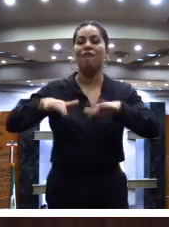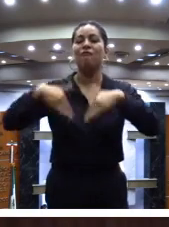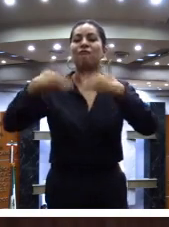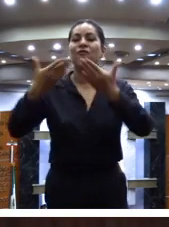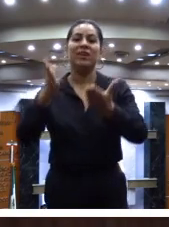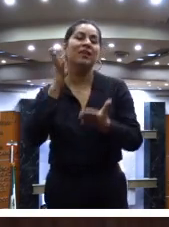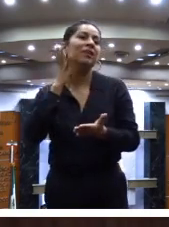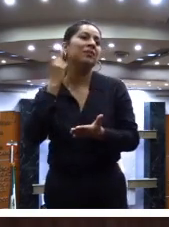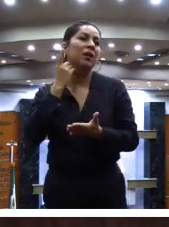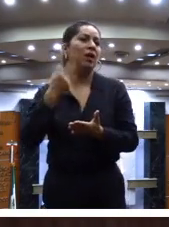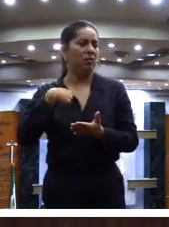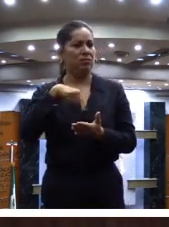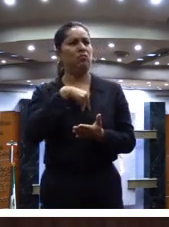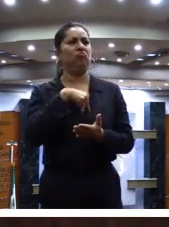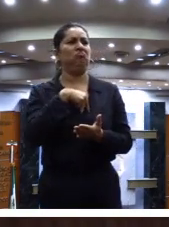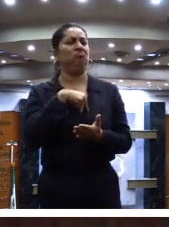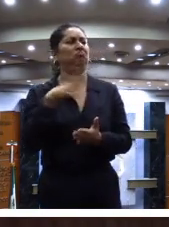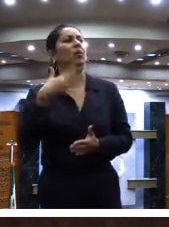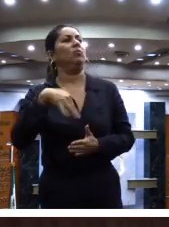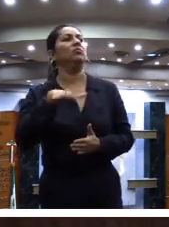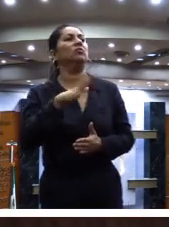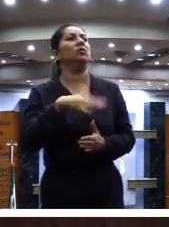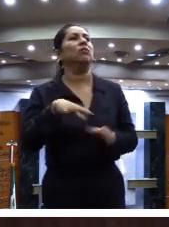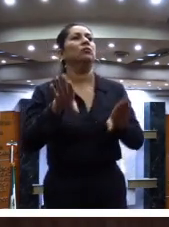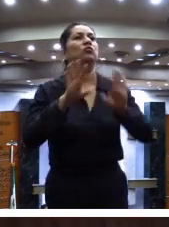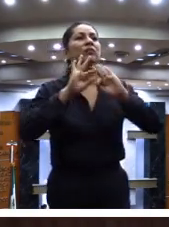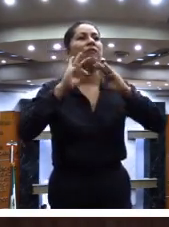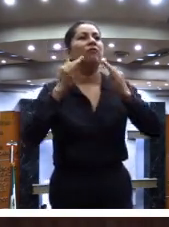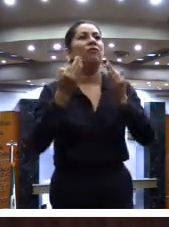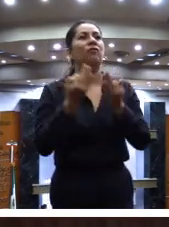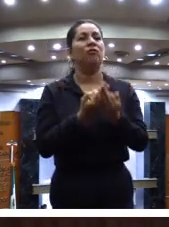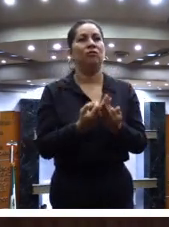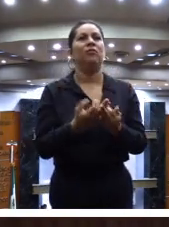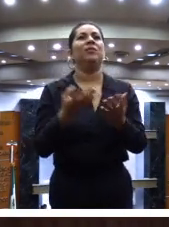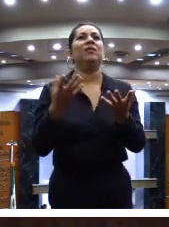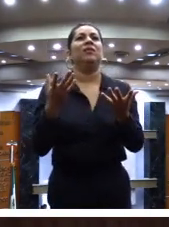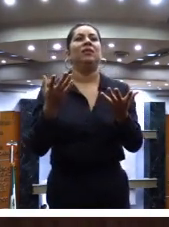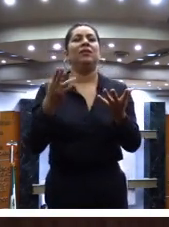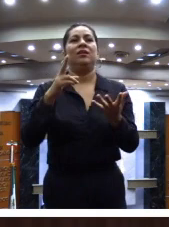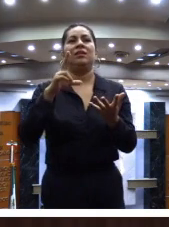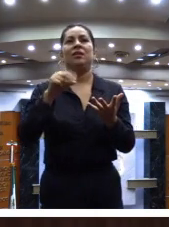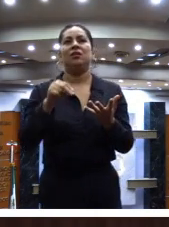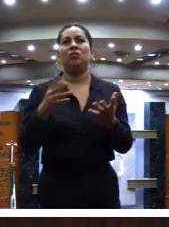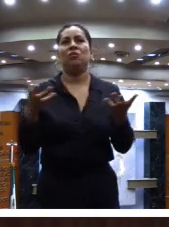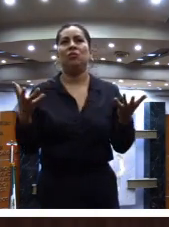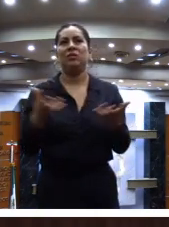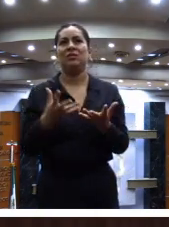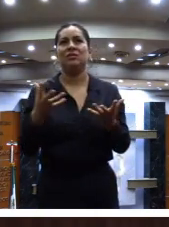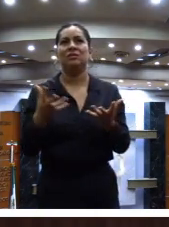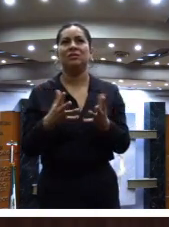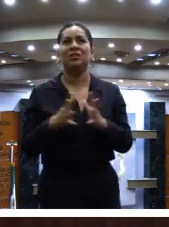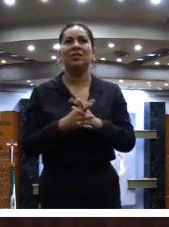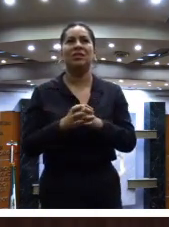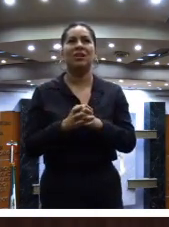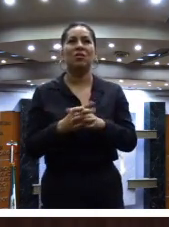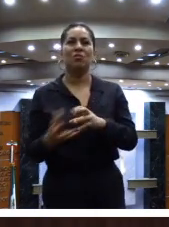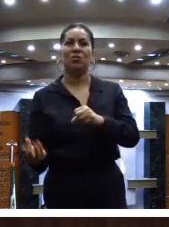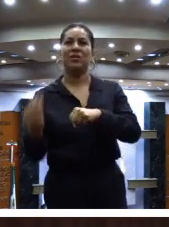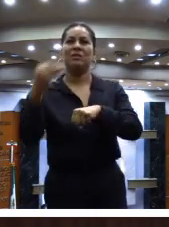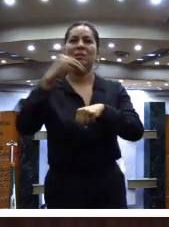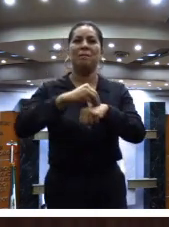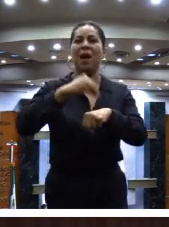buscamos una salida una salida que no implicara el ejercicio adicional de